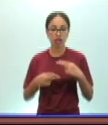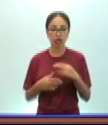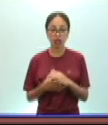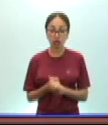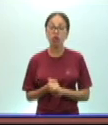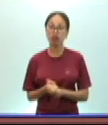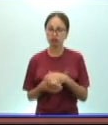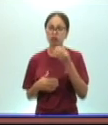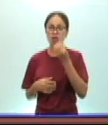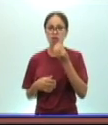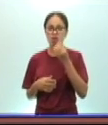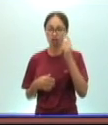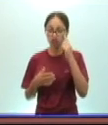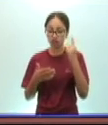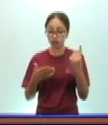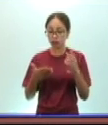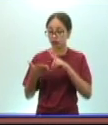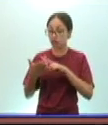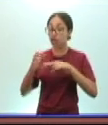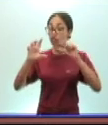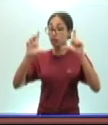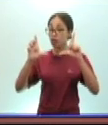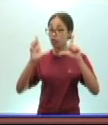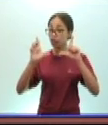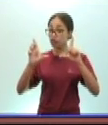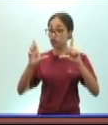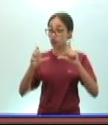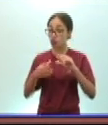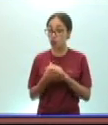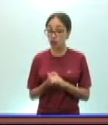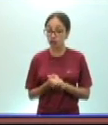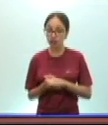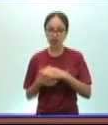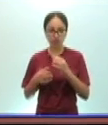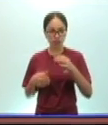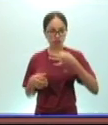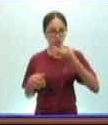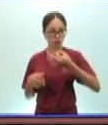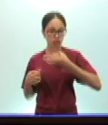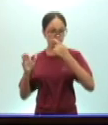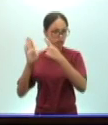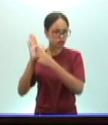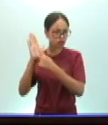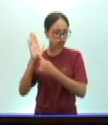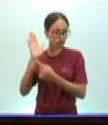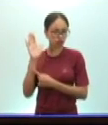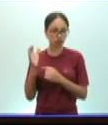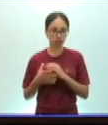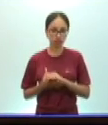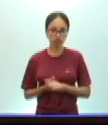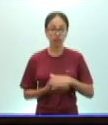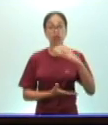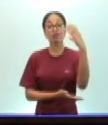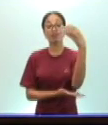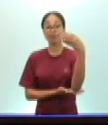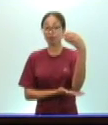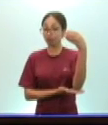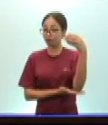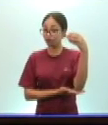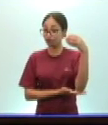pueden consultar, mirar las figuras y la descripción que aparece de cada útil. Soporte